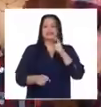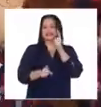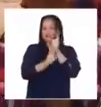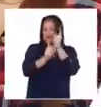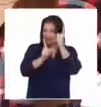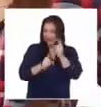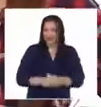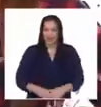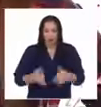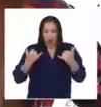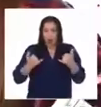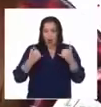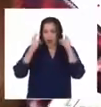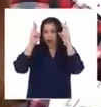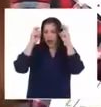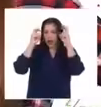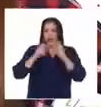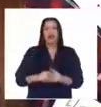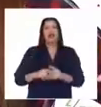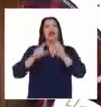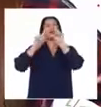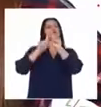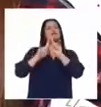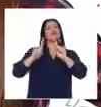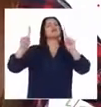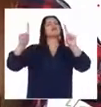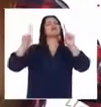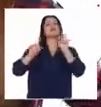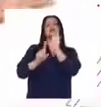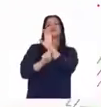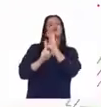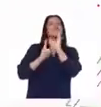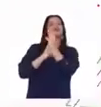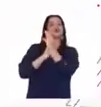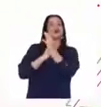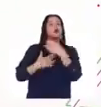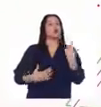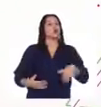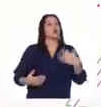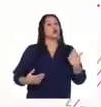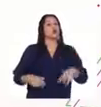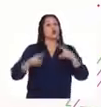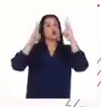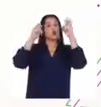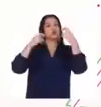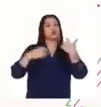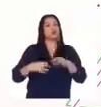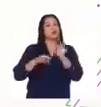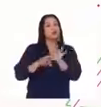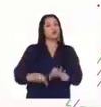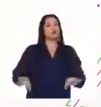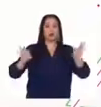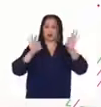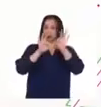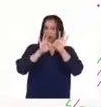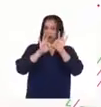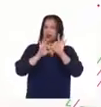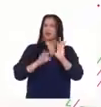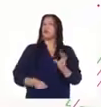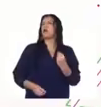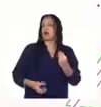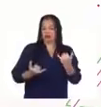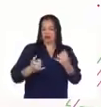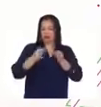Sí, hoy hablaremos de la diversidad cultural, un tema súper importante y ahora les diremos por